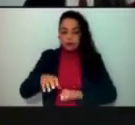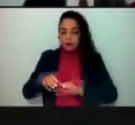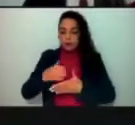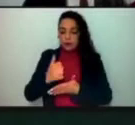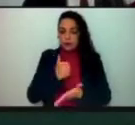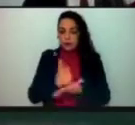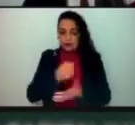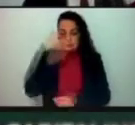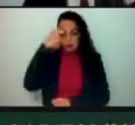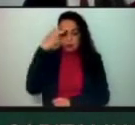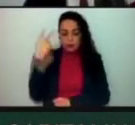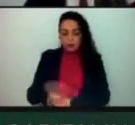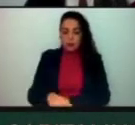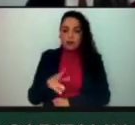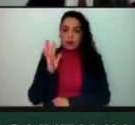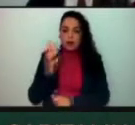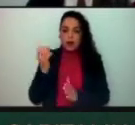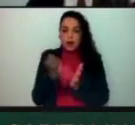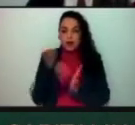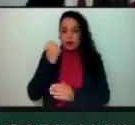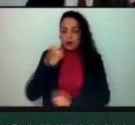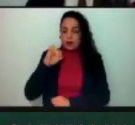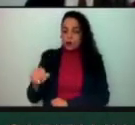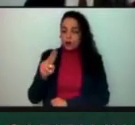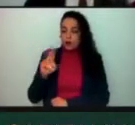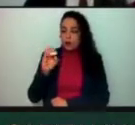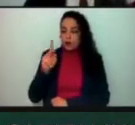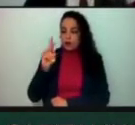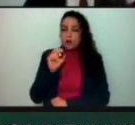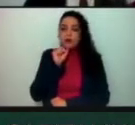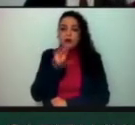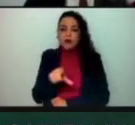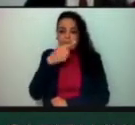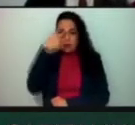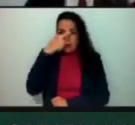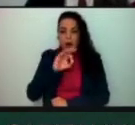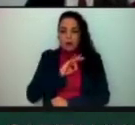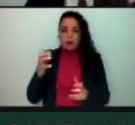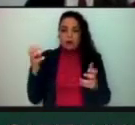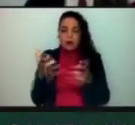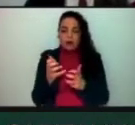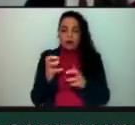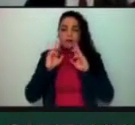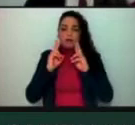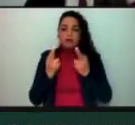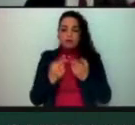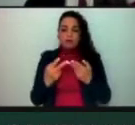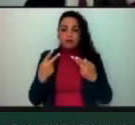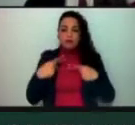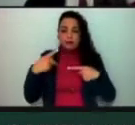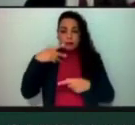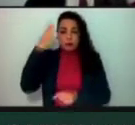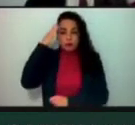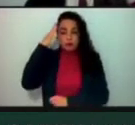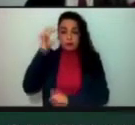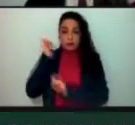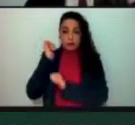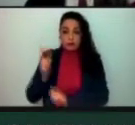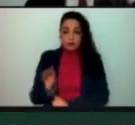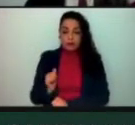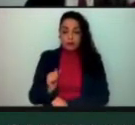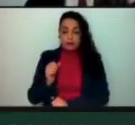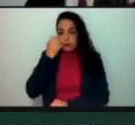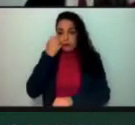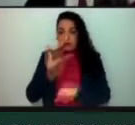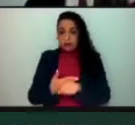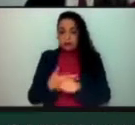Miriam Vilma Ursúa Venegas, titular de la Secretaría de Gestión Integral de Riesgos y Protección Civil, compareció en el Congreso de la Ciudad de México, situación que